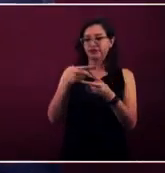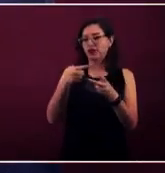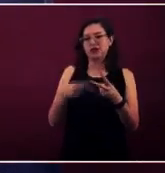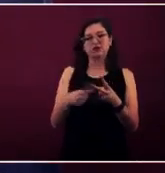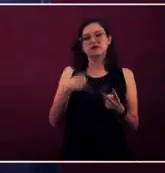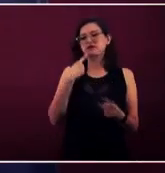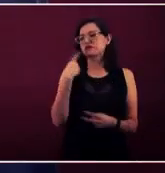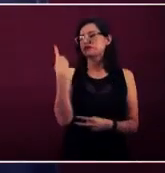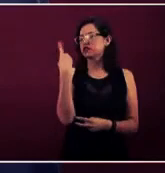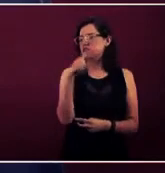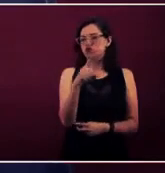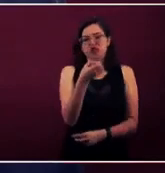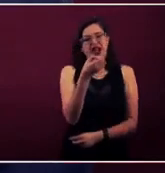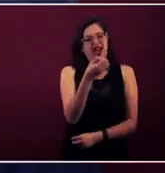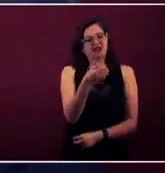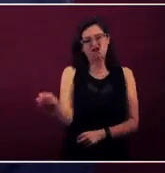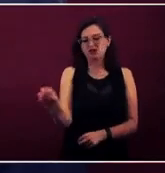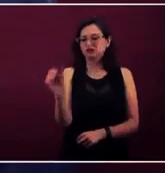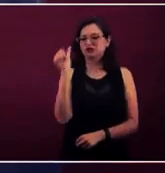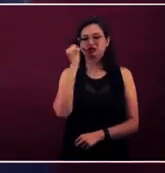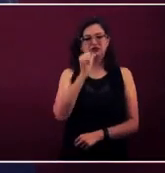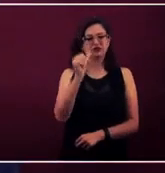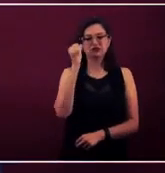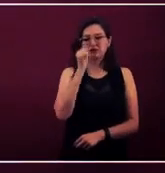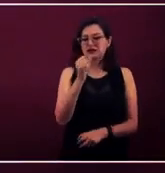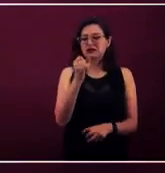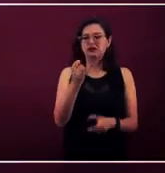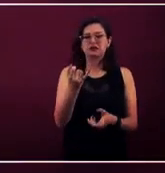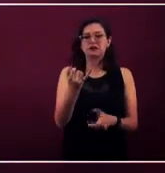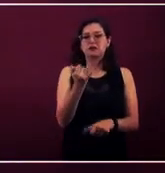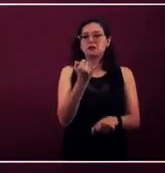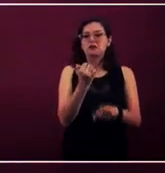Y en esos casos es muy difícil